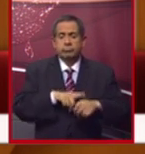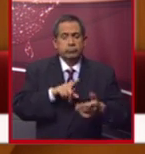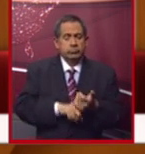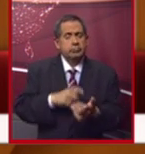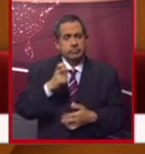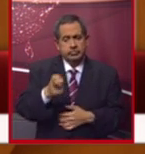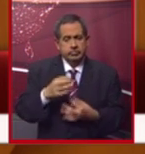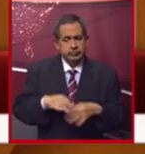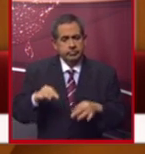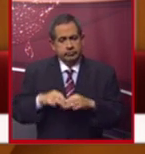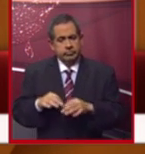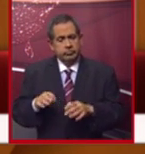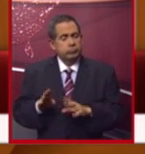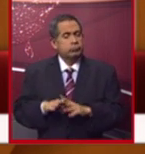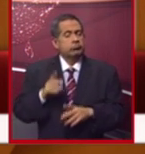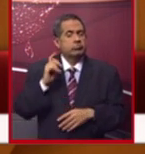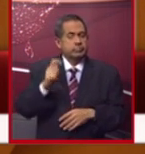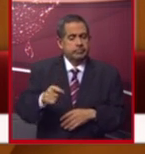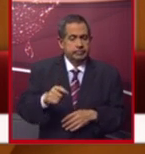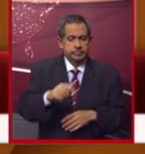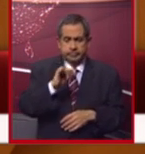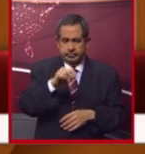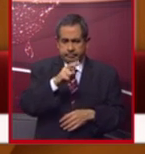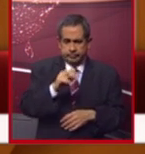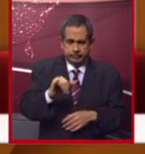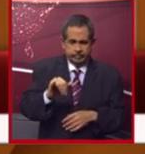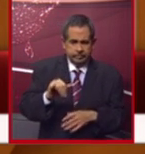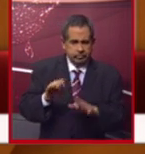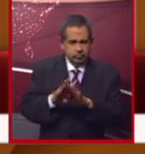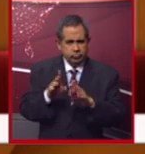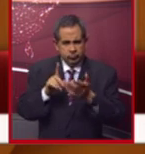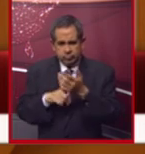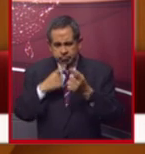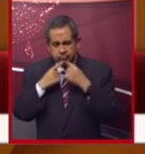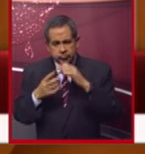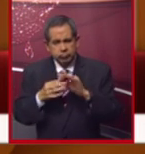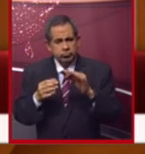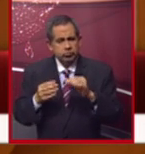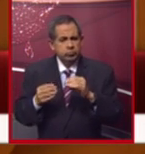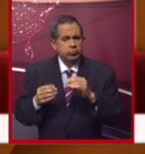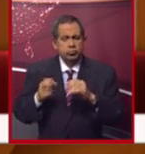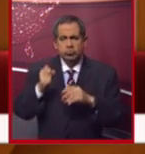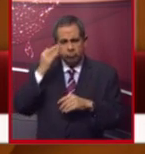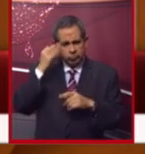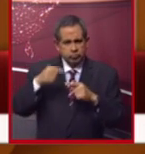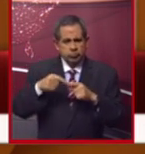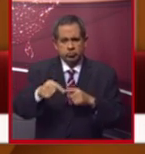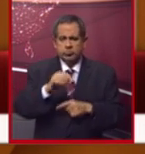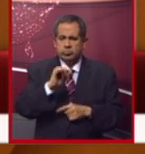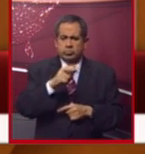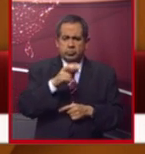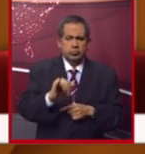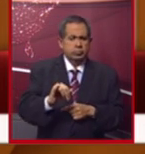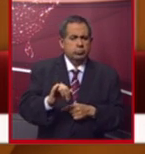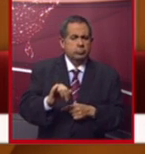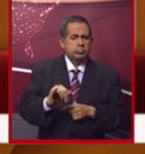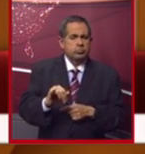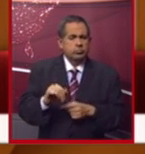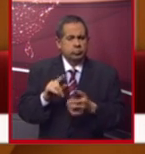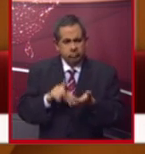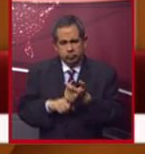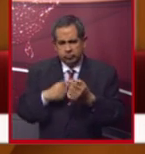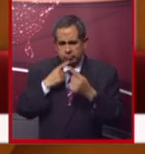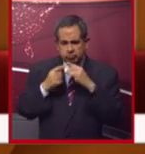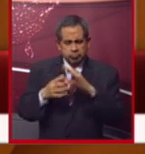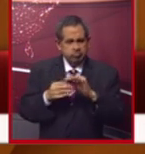un motivo y un leitmotiv del INAI, en tanto que, como lo pude decir, la nueva era del INAI está cada vez más dividida y